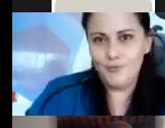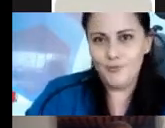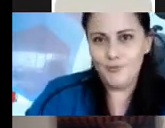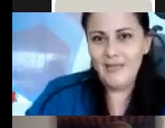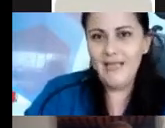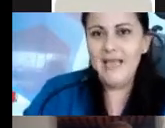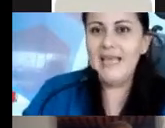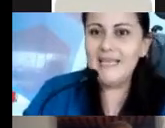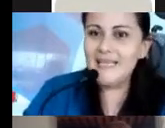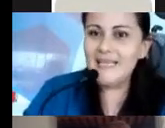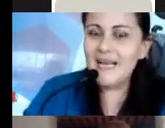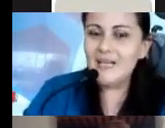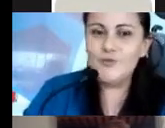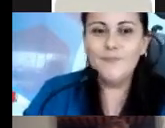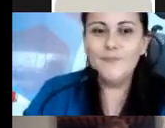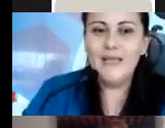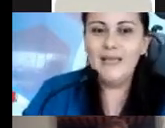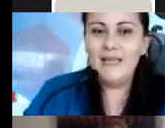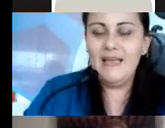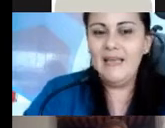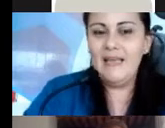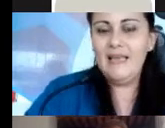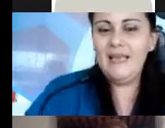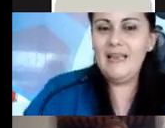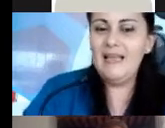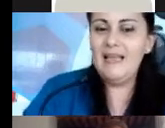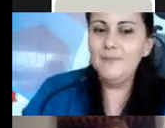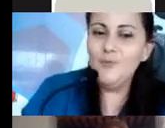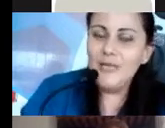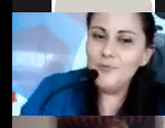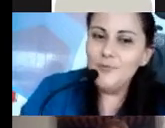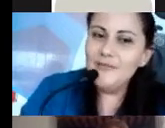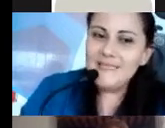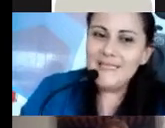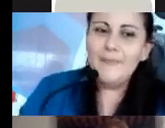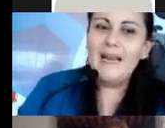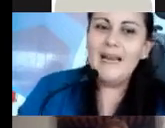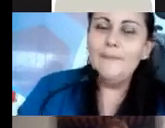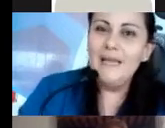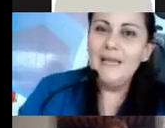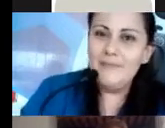reposo. En este caso, es muy